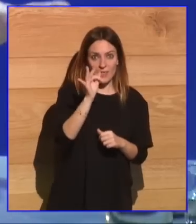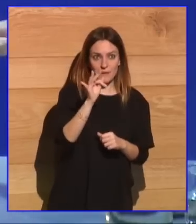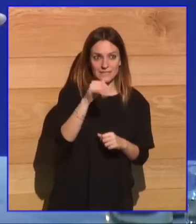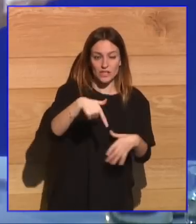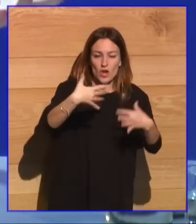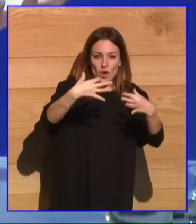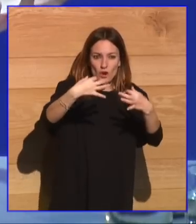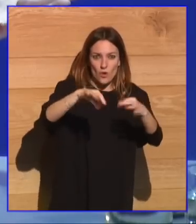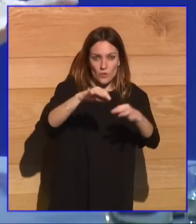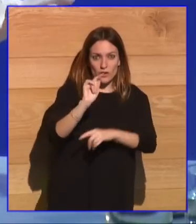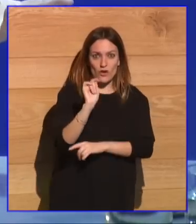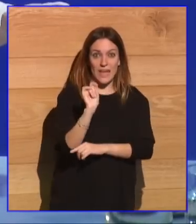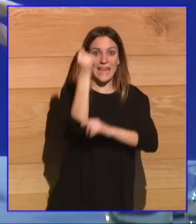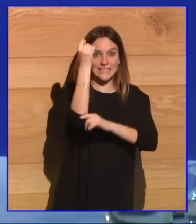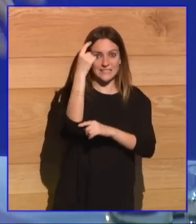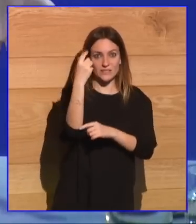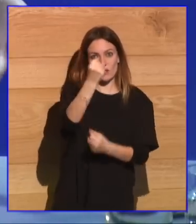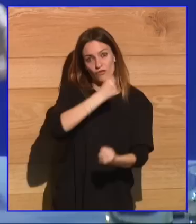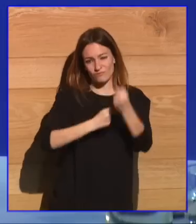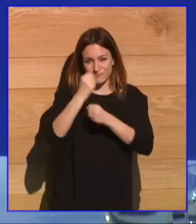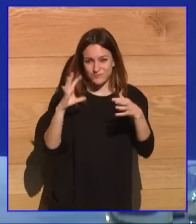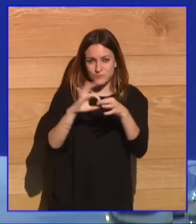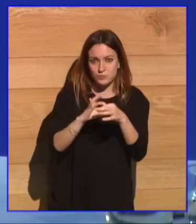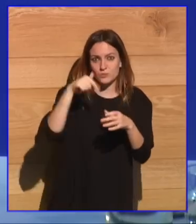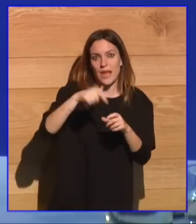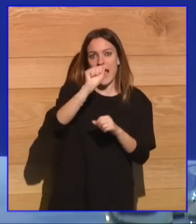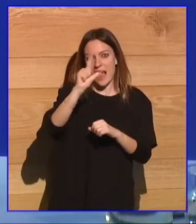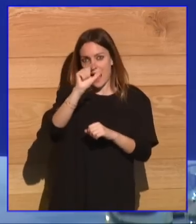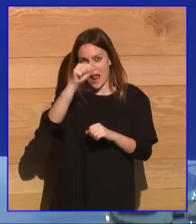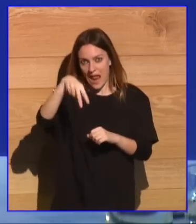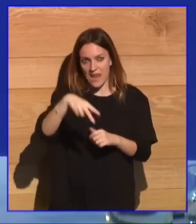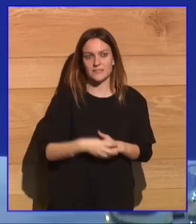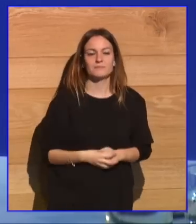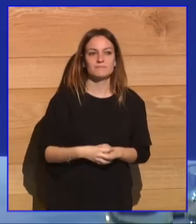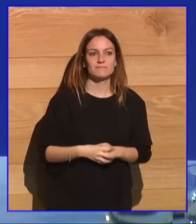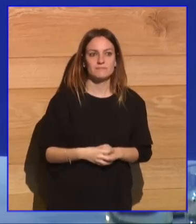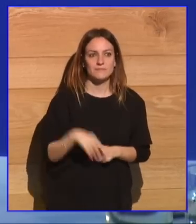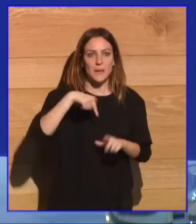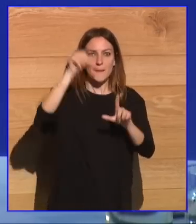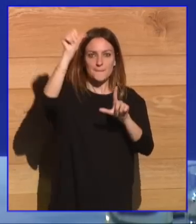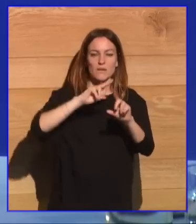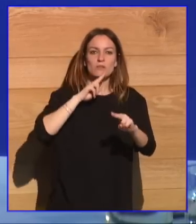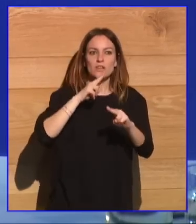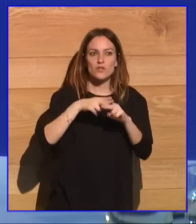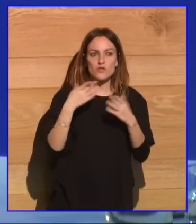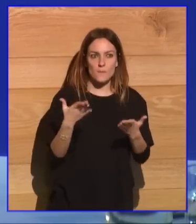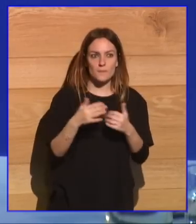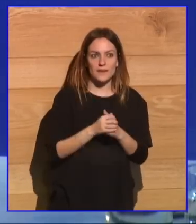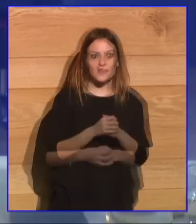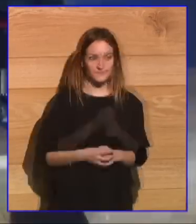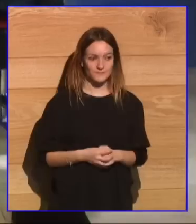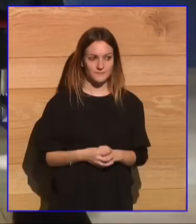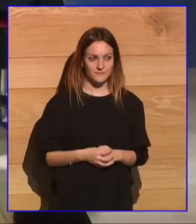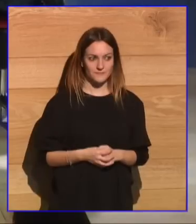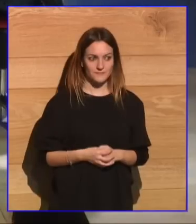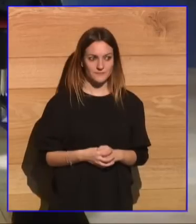que el único éxito económico realmente de la carrera de este señor del que estamos hablando. La película se llama El Muro.